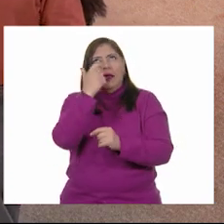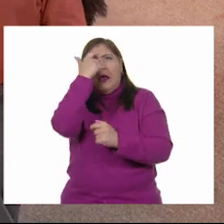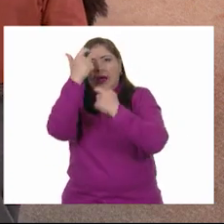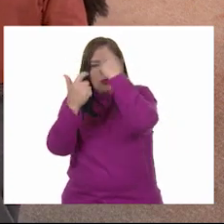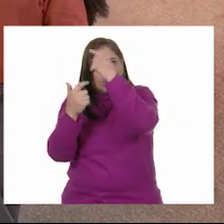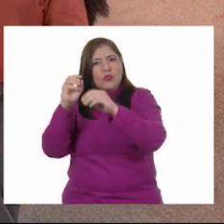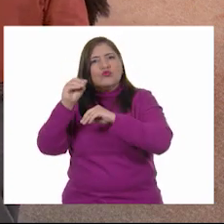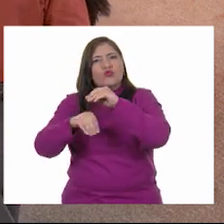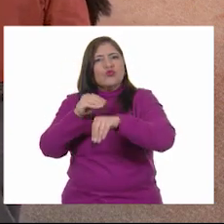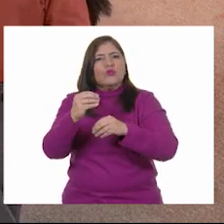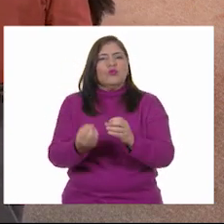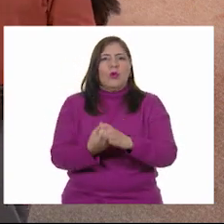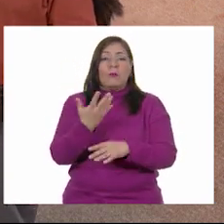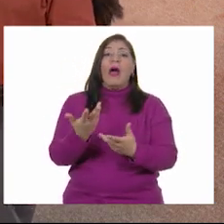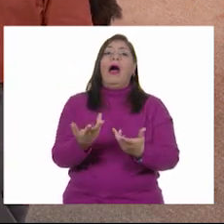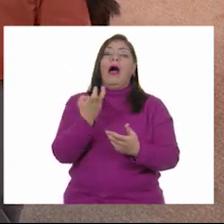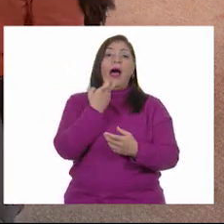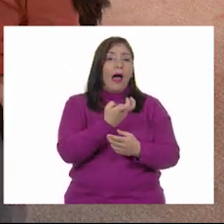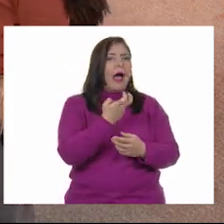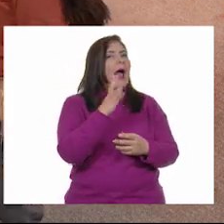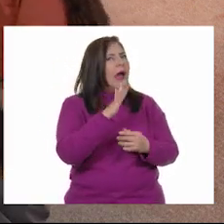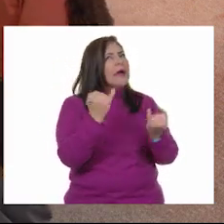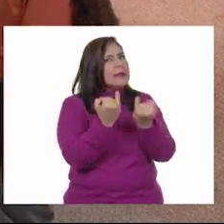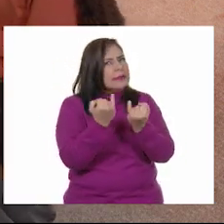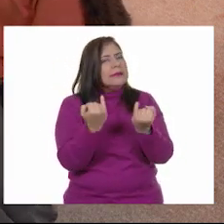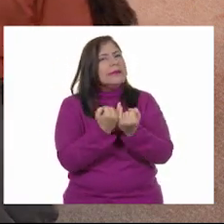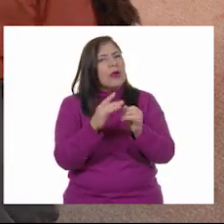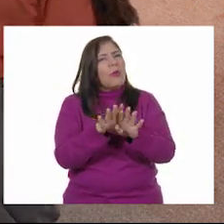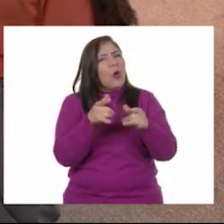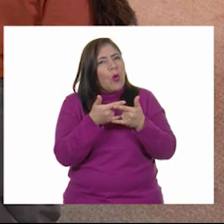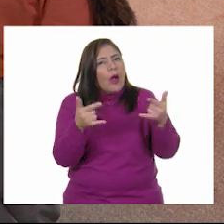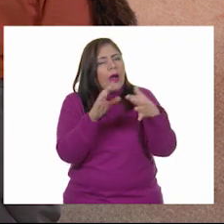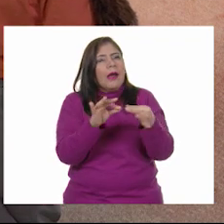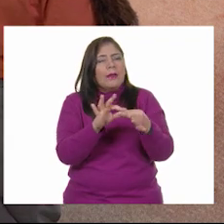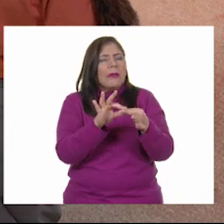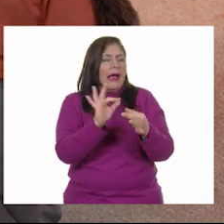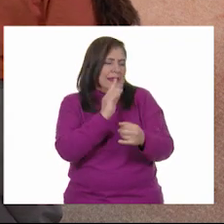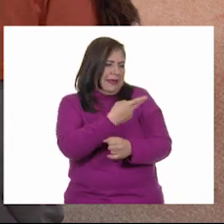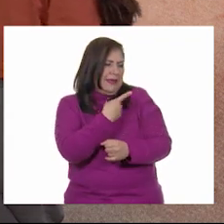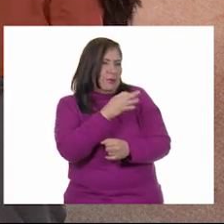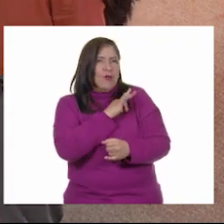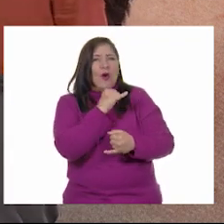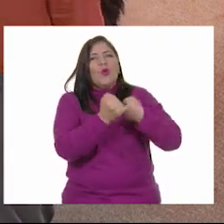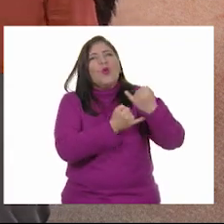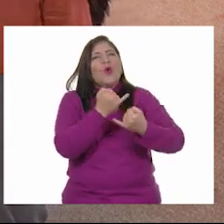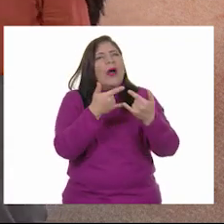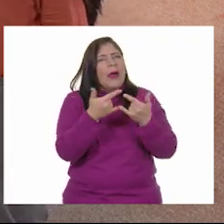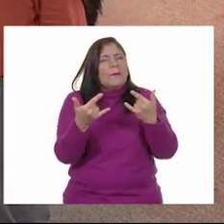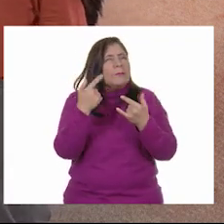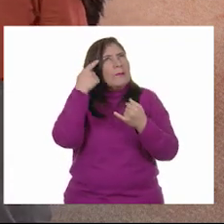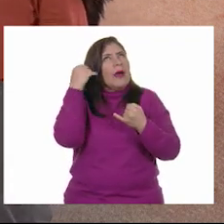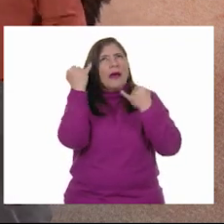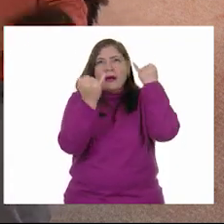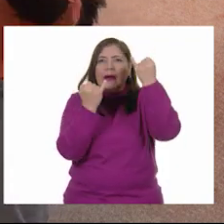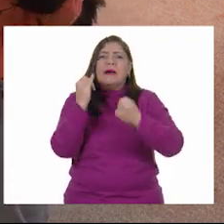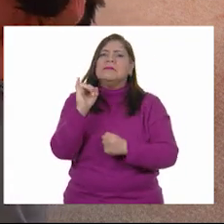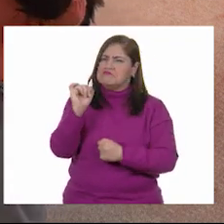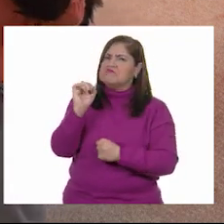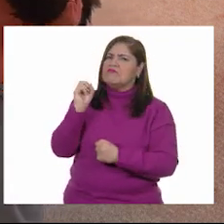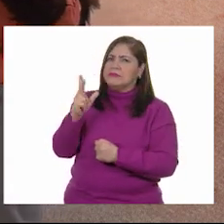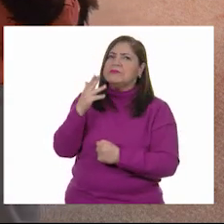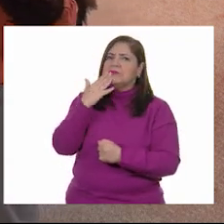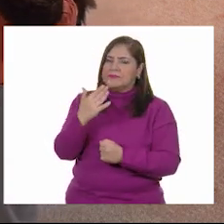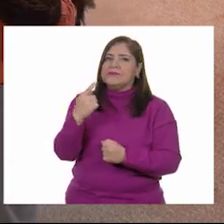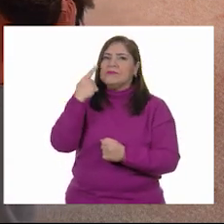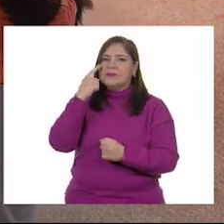¡Cierto! Es como narrar una historia. Oye, ¿y si jugamos a crear una historia? Ok. Aquí tenemos